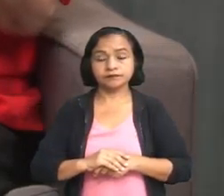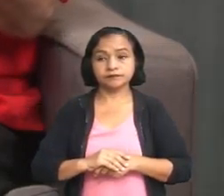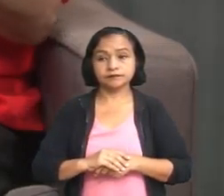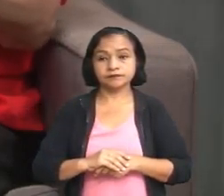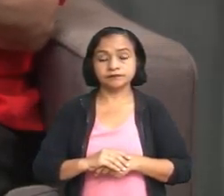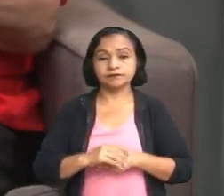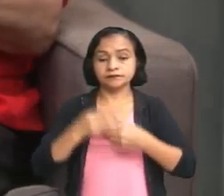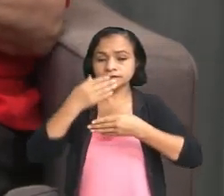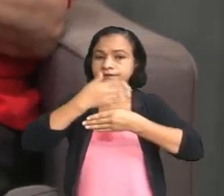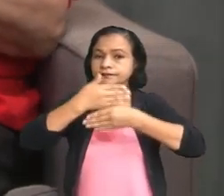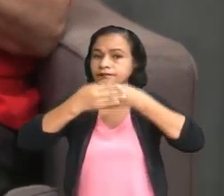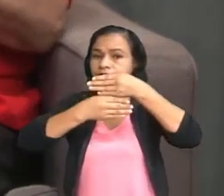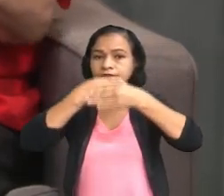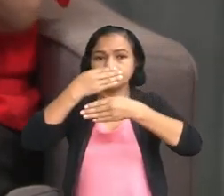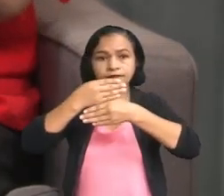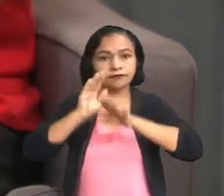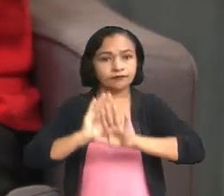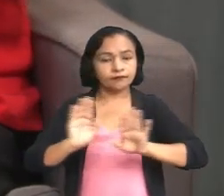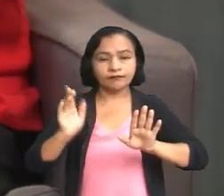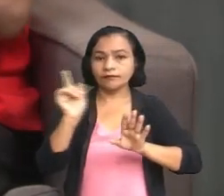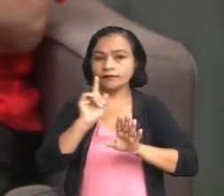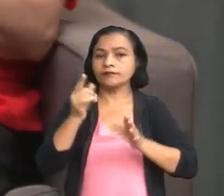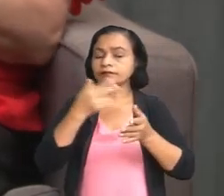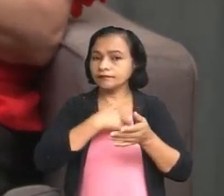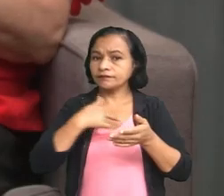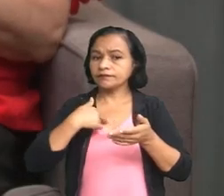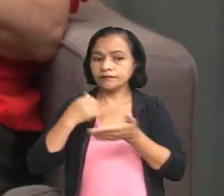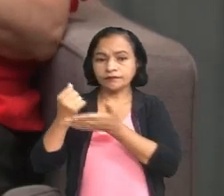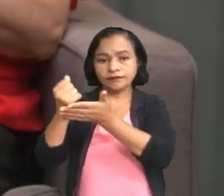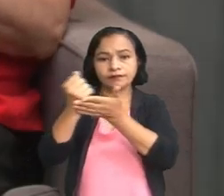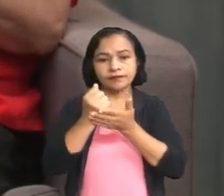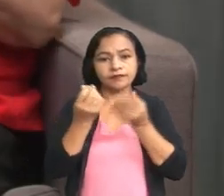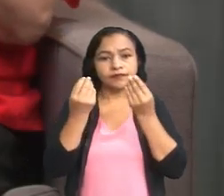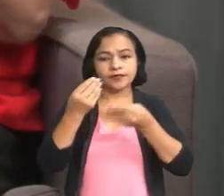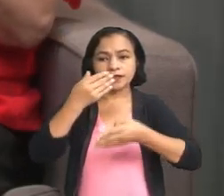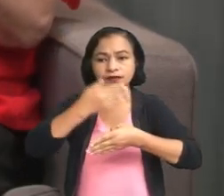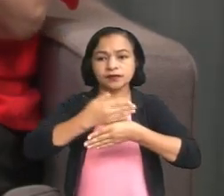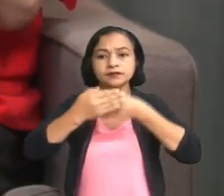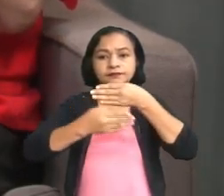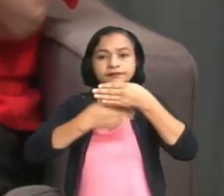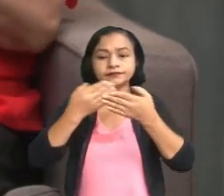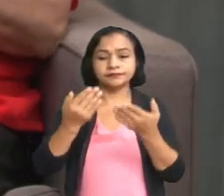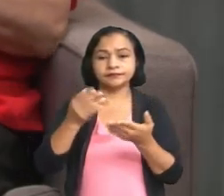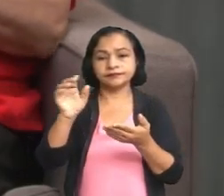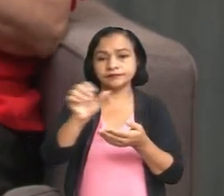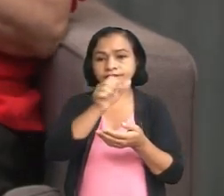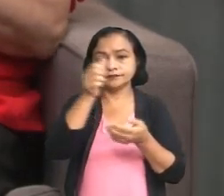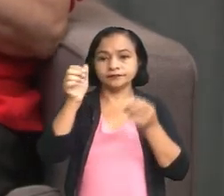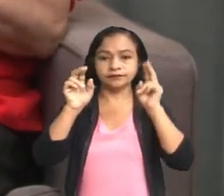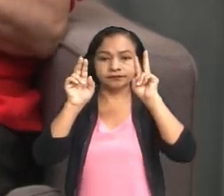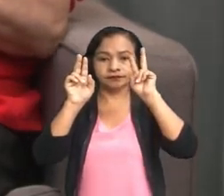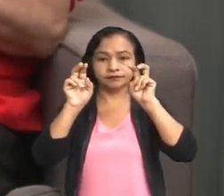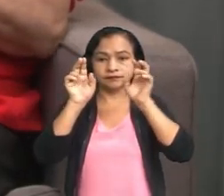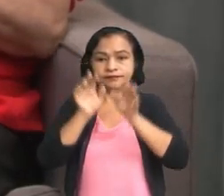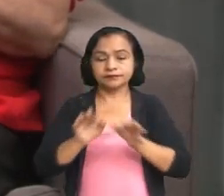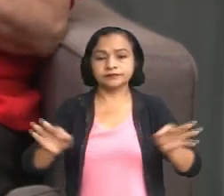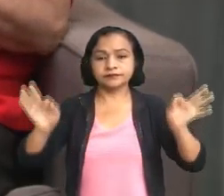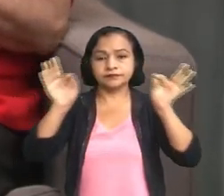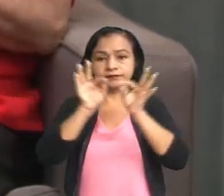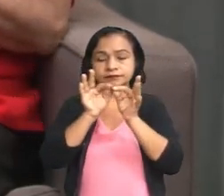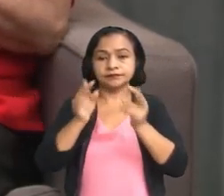de infraestructura, por ejemplo, okay, que sí sabemos que viene a beneficiarnos, desde luego, claro, pero también hay otros aspectos tan importantes en nuestra